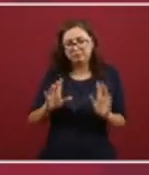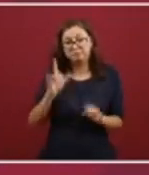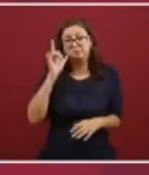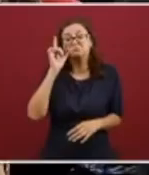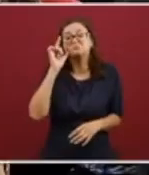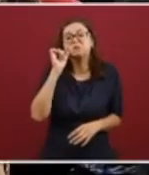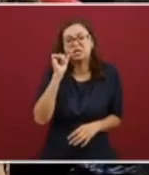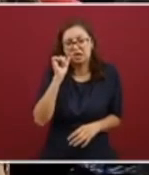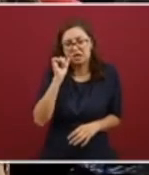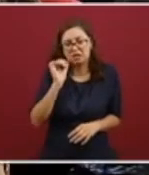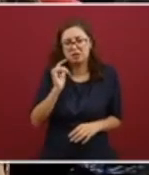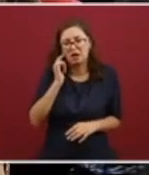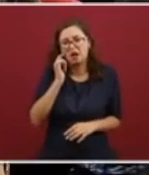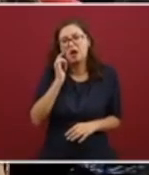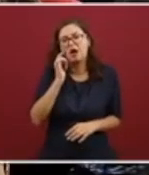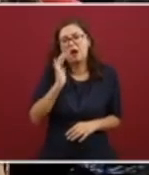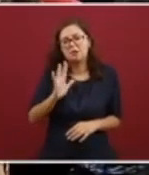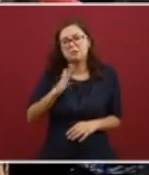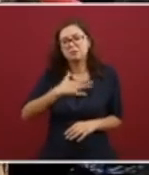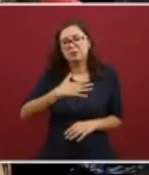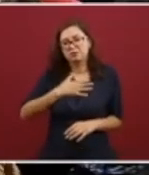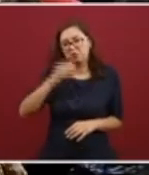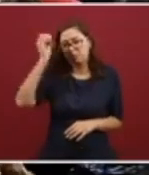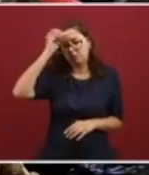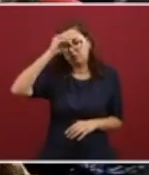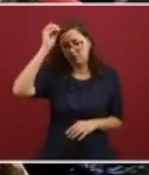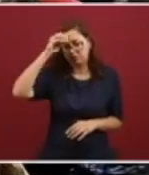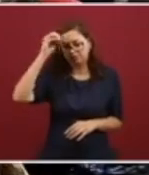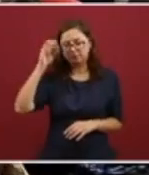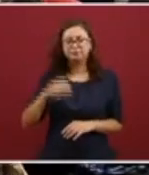Ese es mi punto de vista.